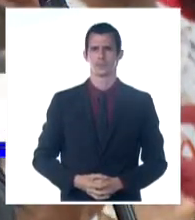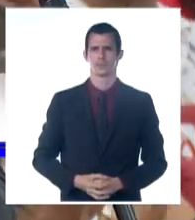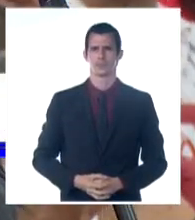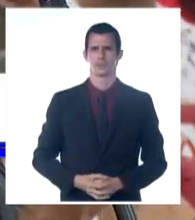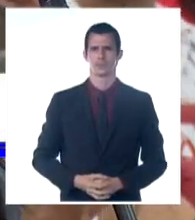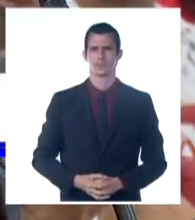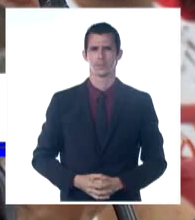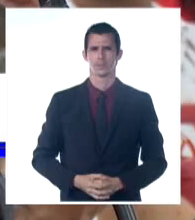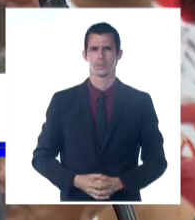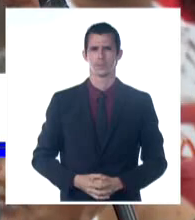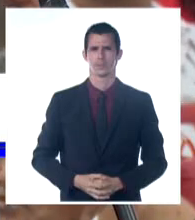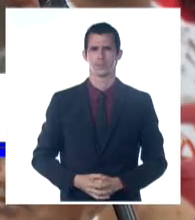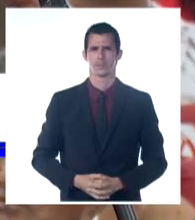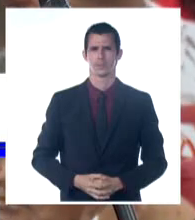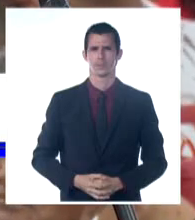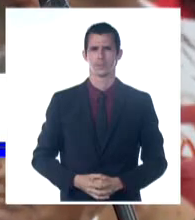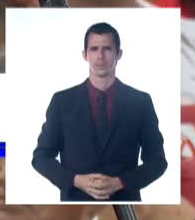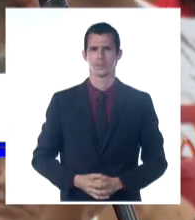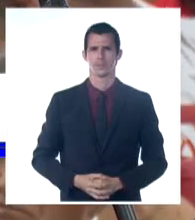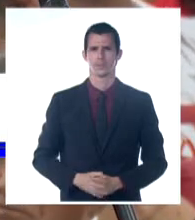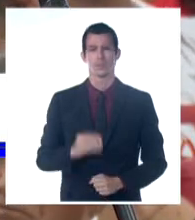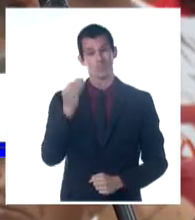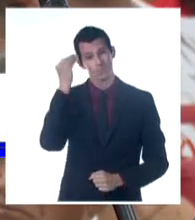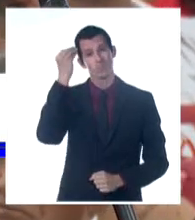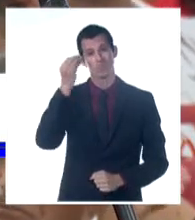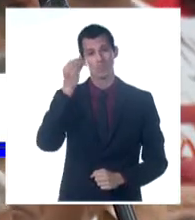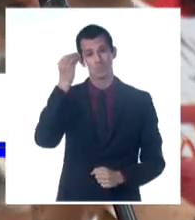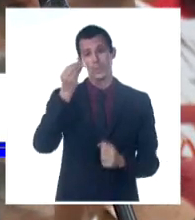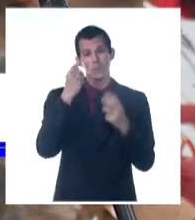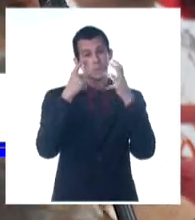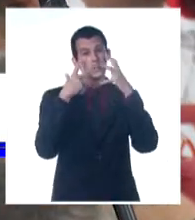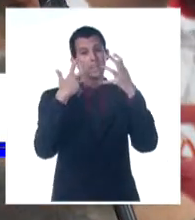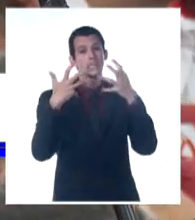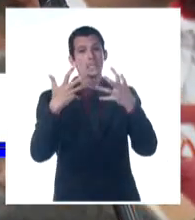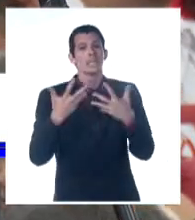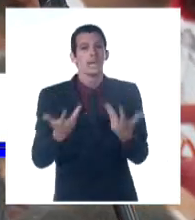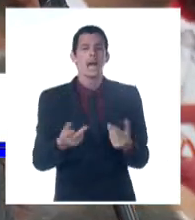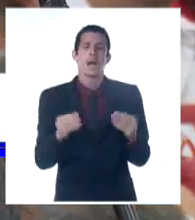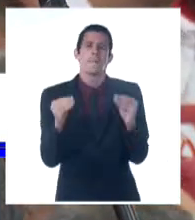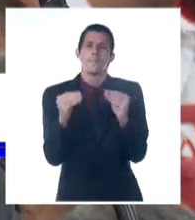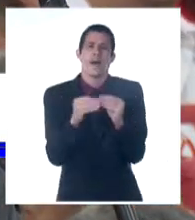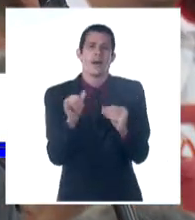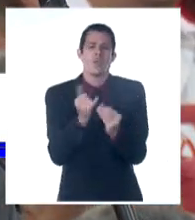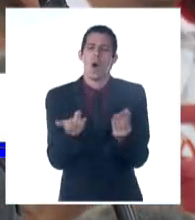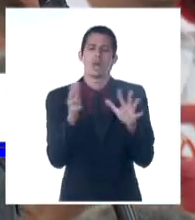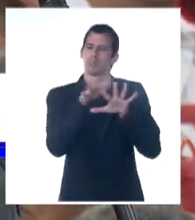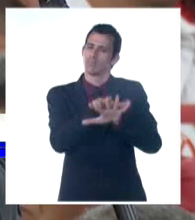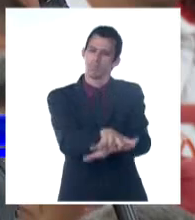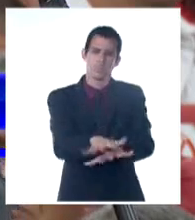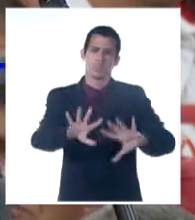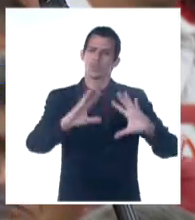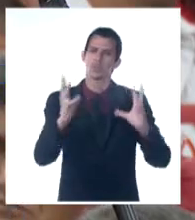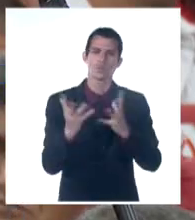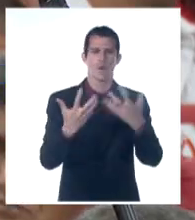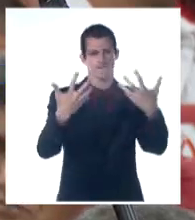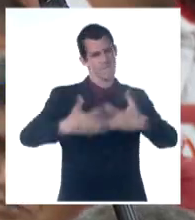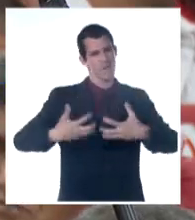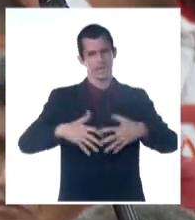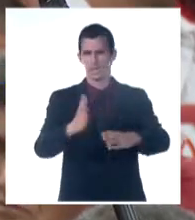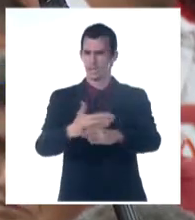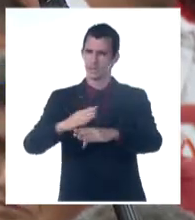estratégico, la palabra es la integración. Y hay que integrar todas las formas productivas.